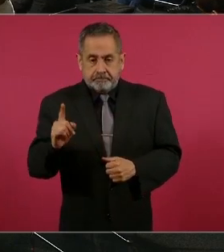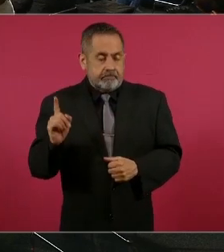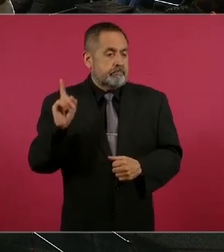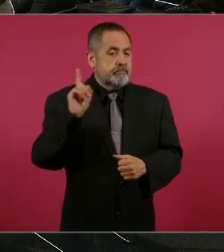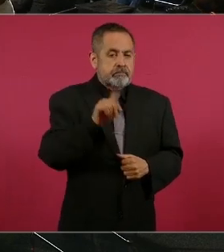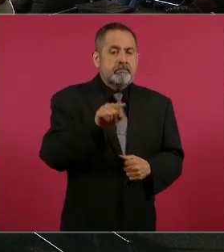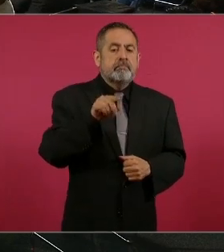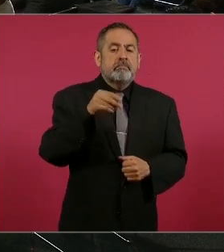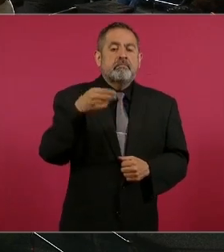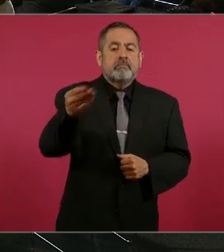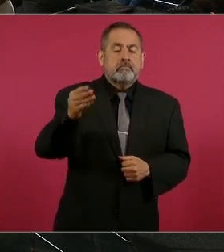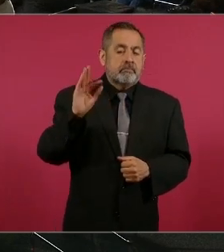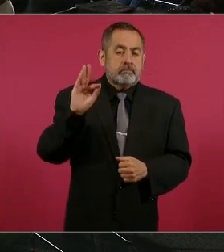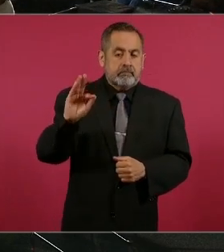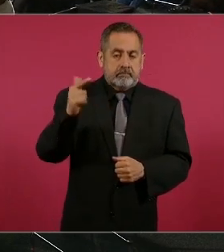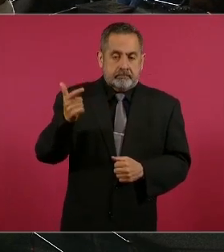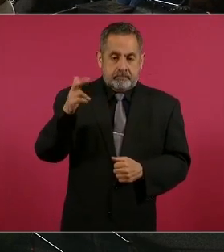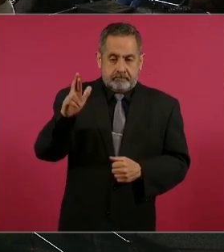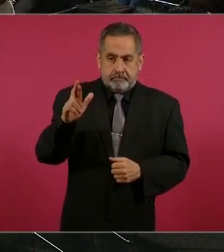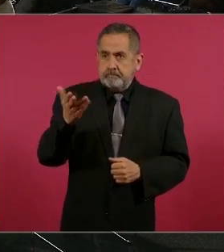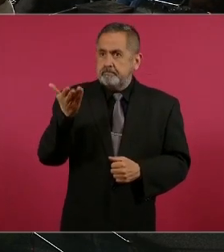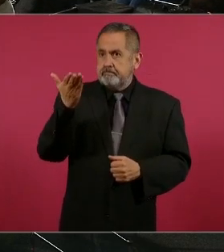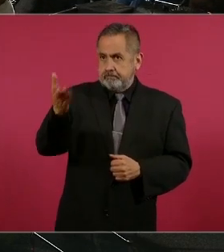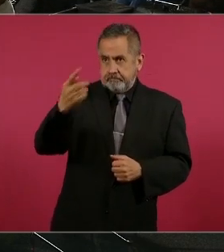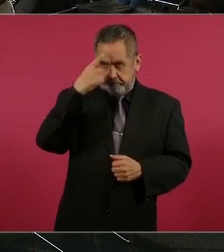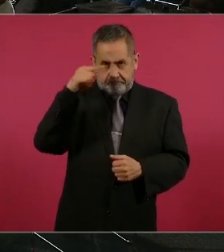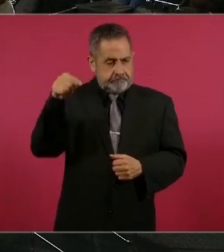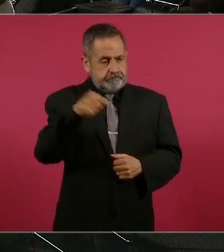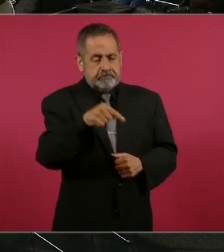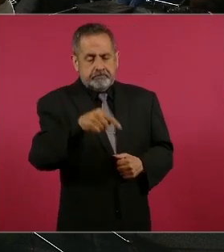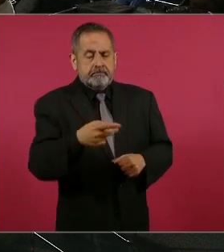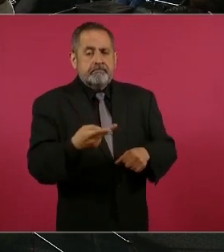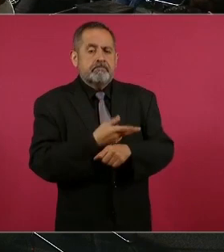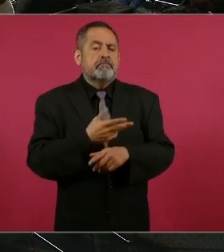a la fiscalía pidiéndole que